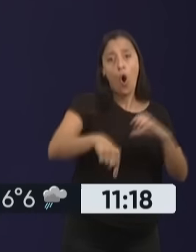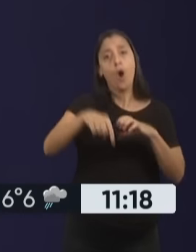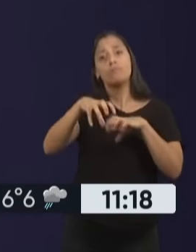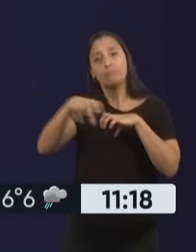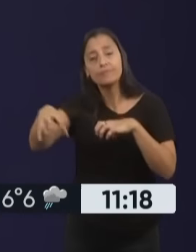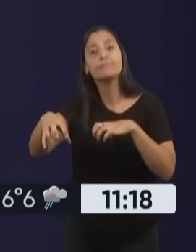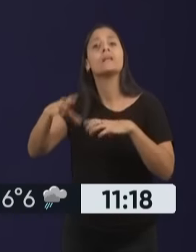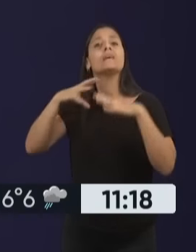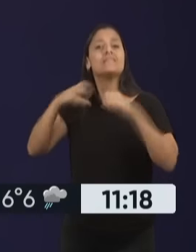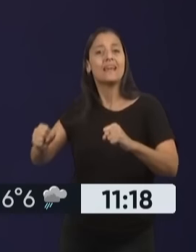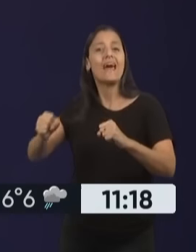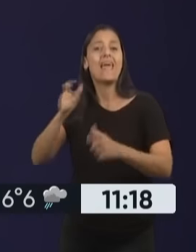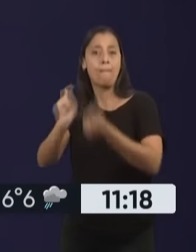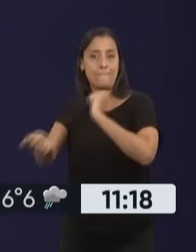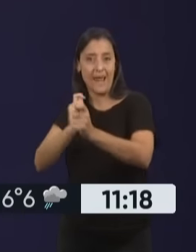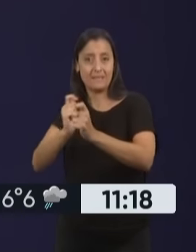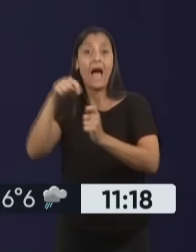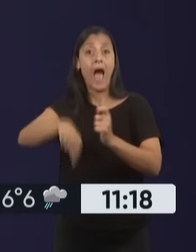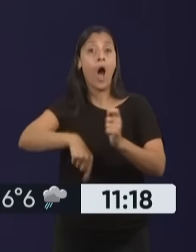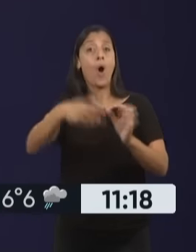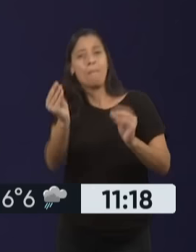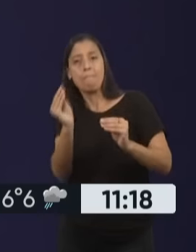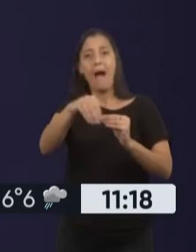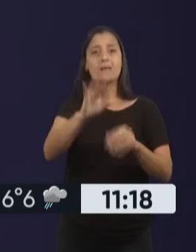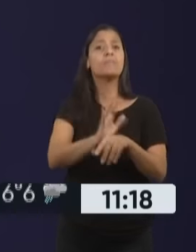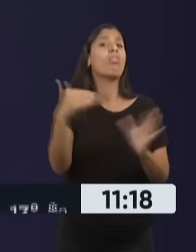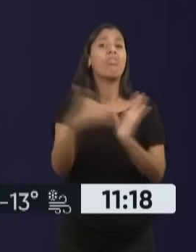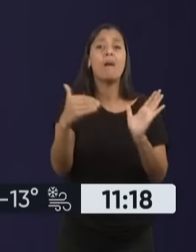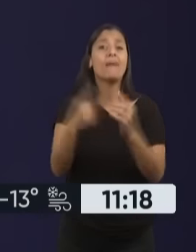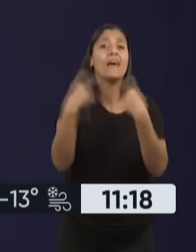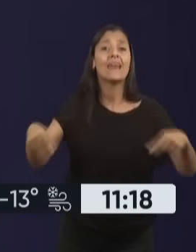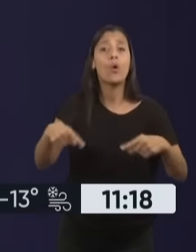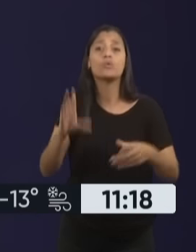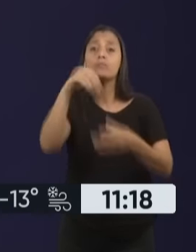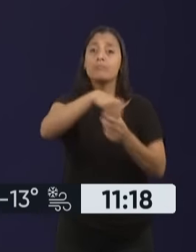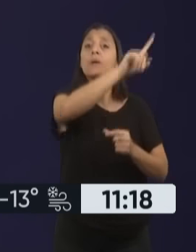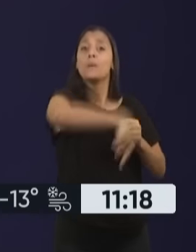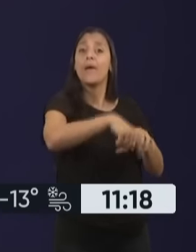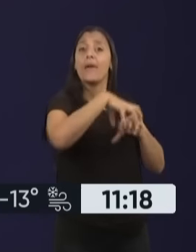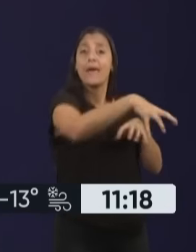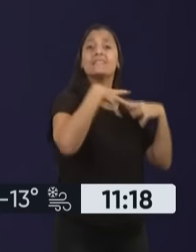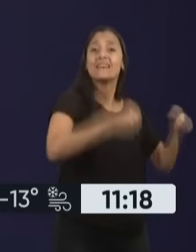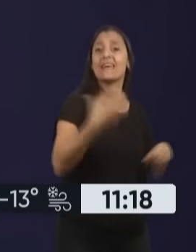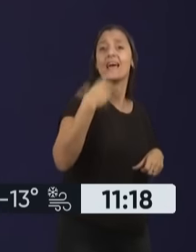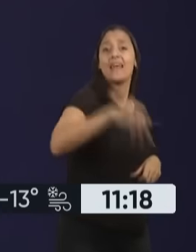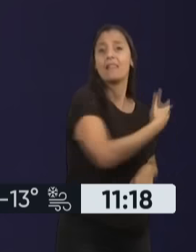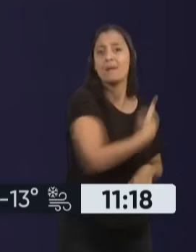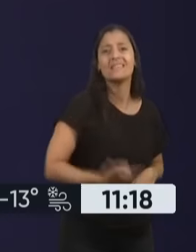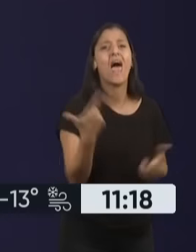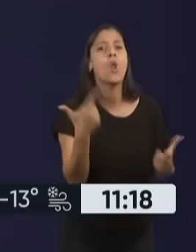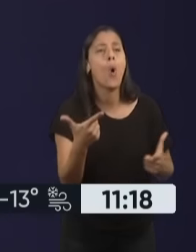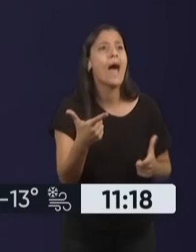prensa y que se adicionan por una cuestión de cantidad de recursos a la secretaría general de la presidencia no hay un solo peso de